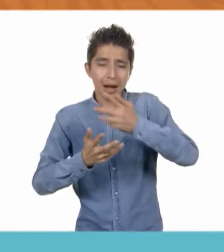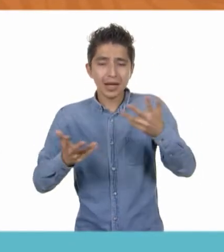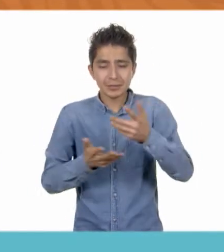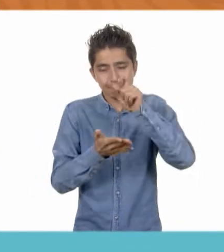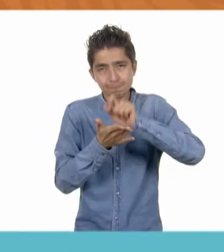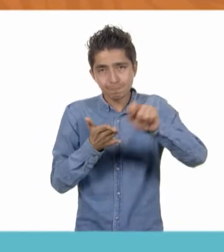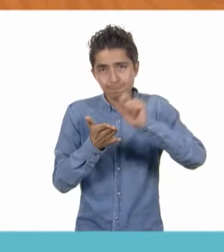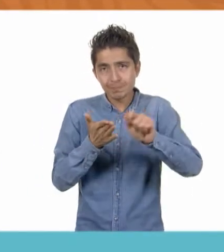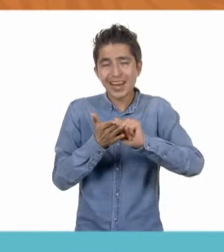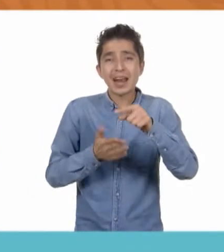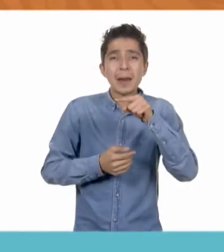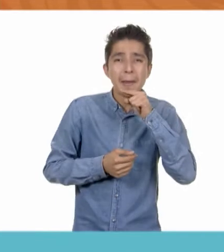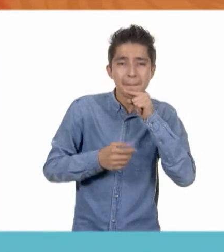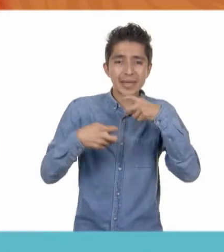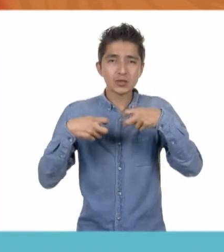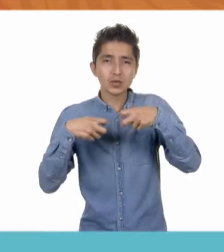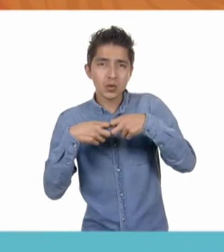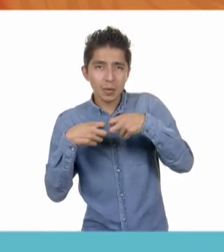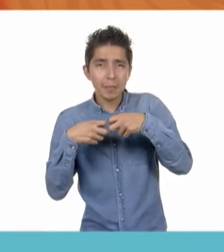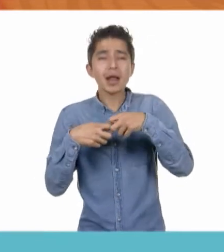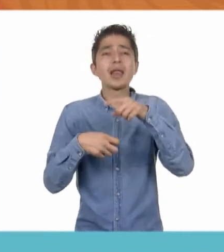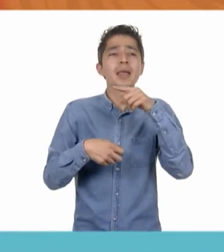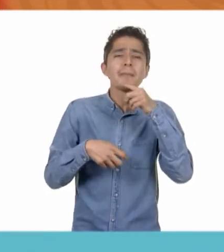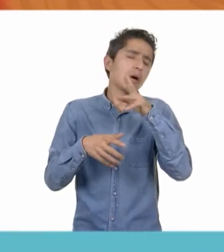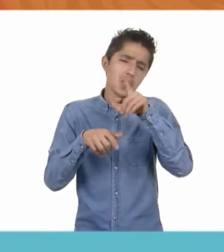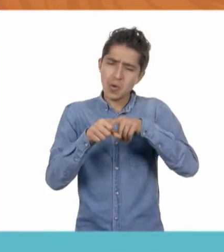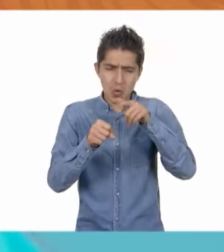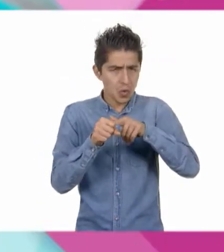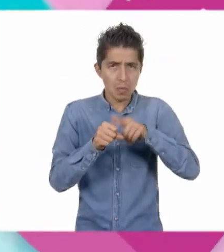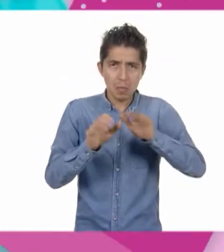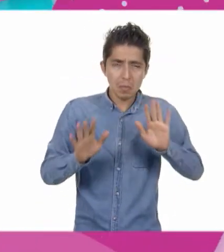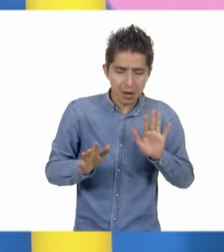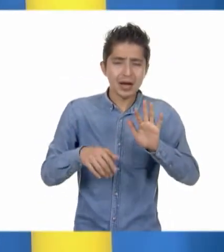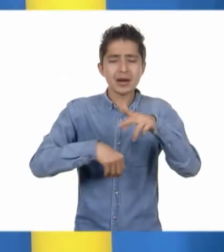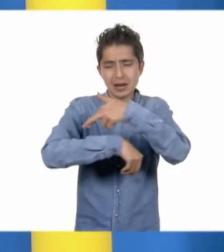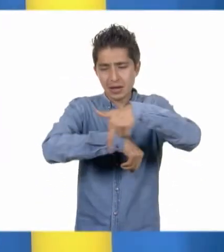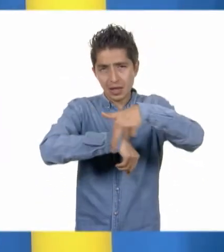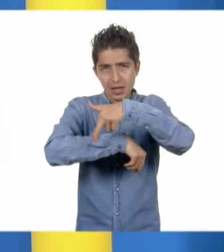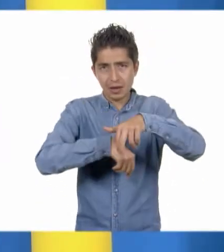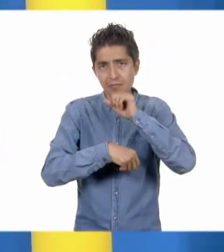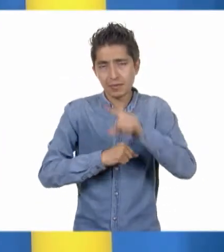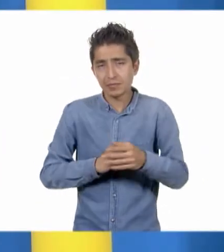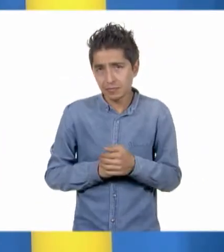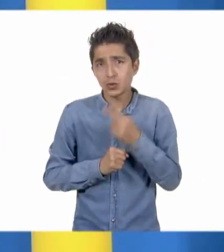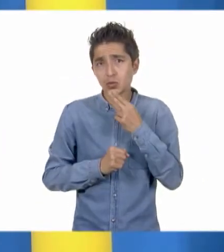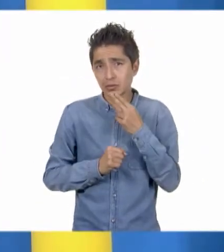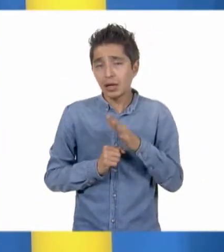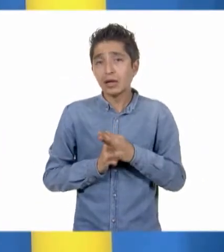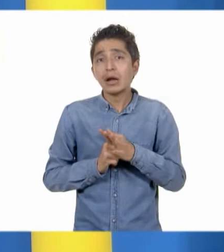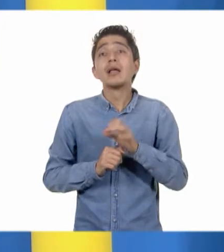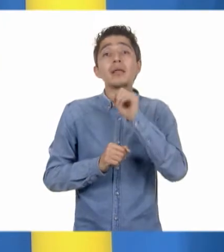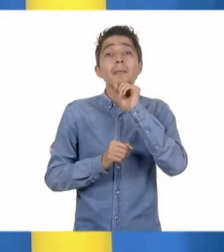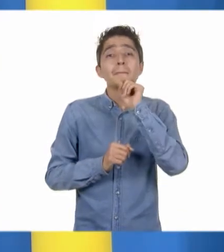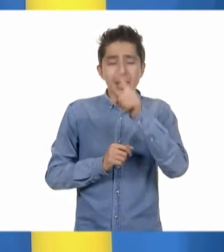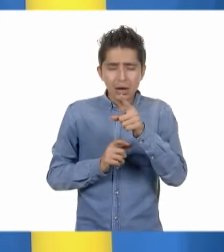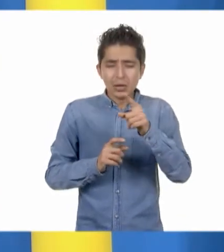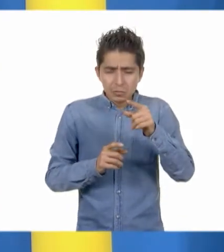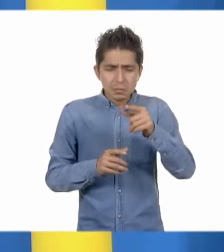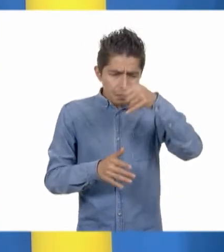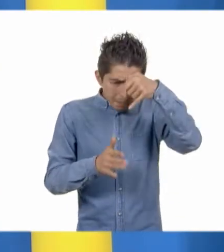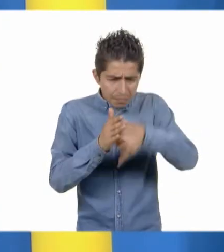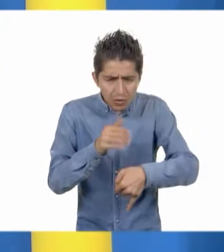notas, lápiz, goma, lápices de colores y regla. Y tendremos oportunidad de repasar y profundizar